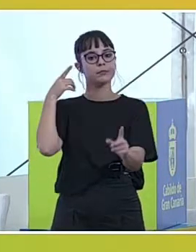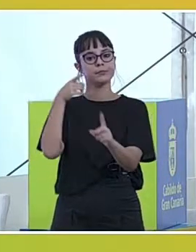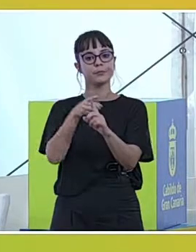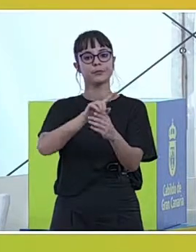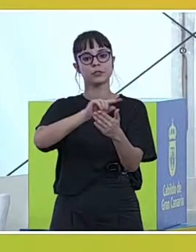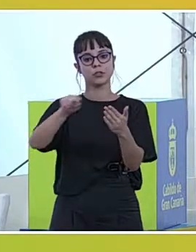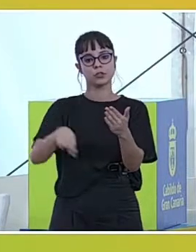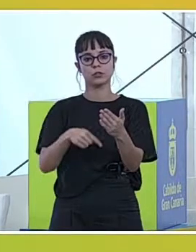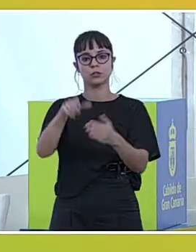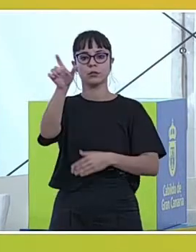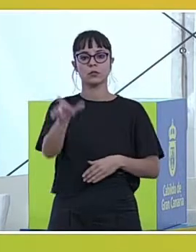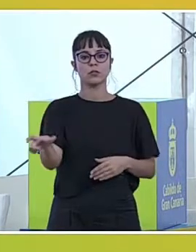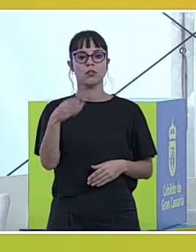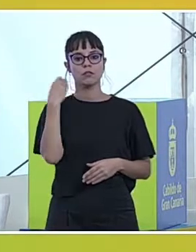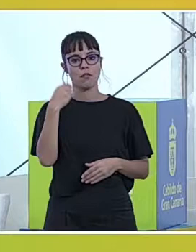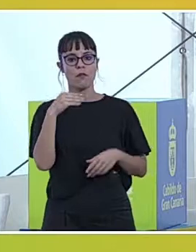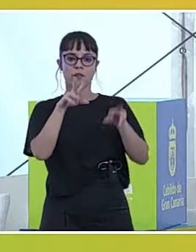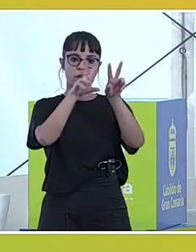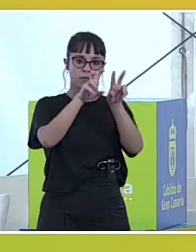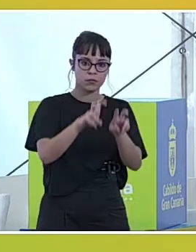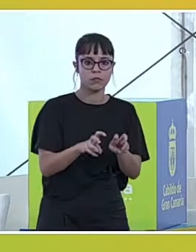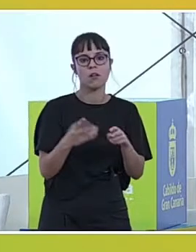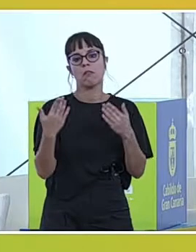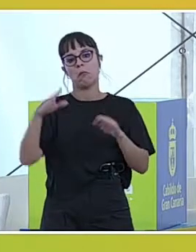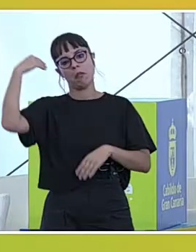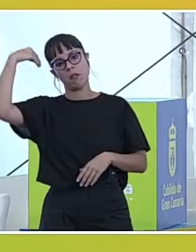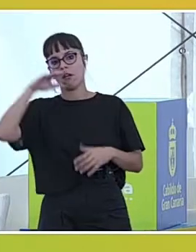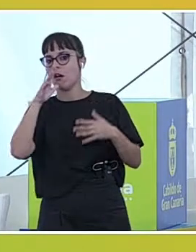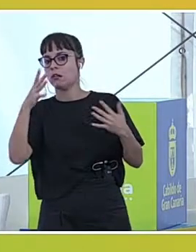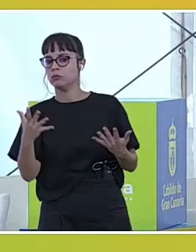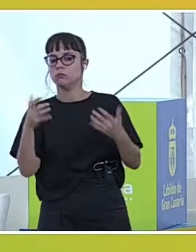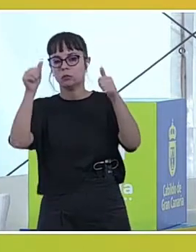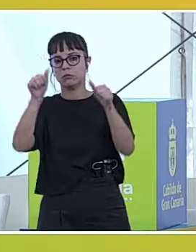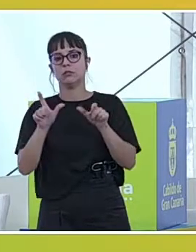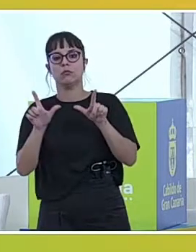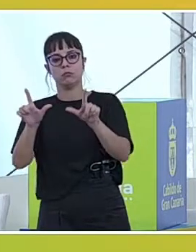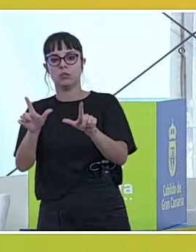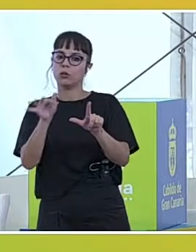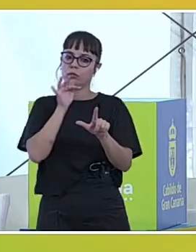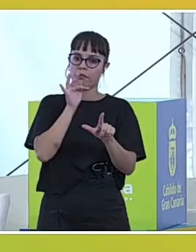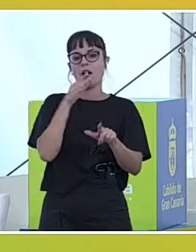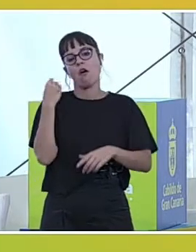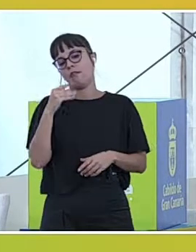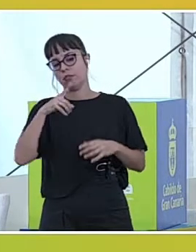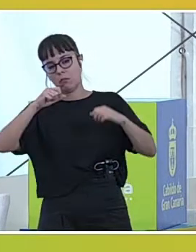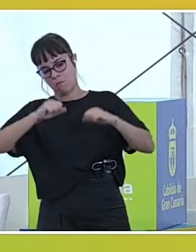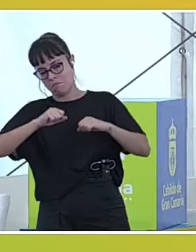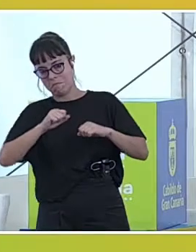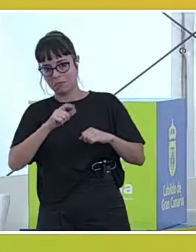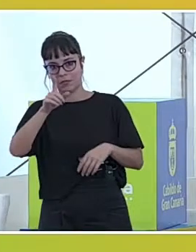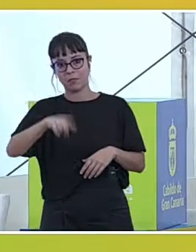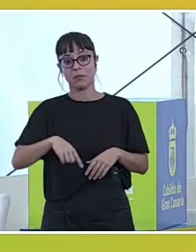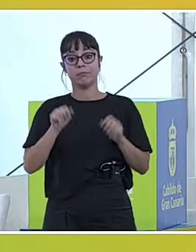contratación de jóvenes investigadores, pre y postdoctorales, jóvenes y no tan jóvenes también. Y luego se continúa